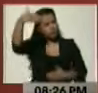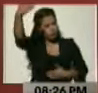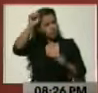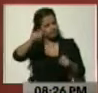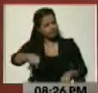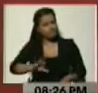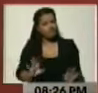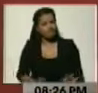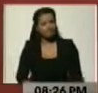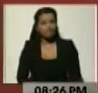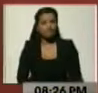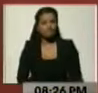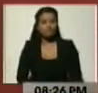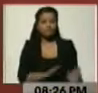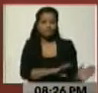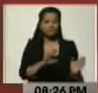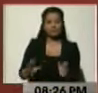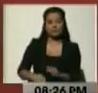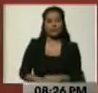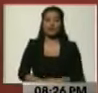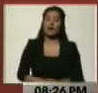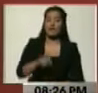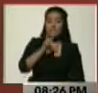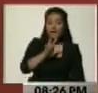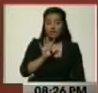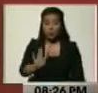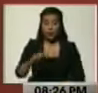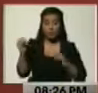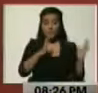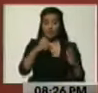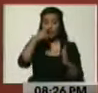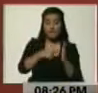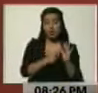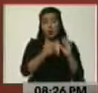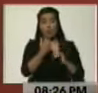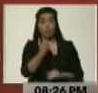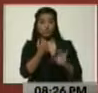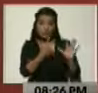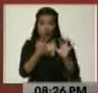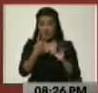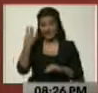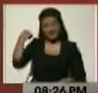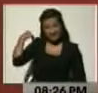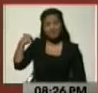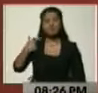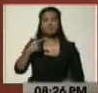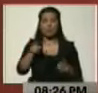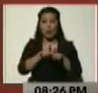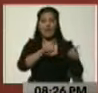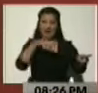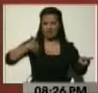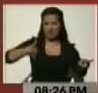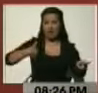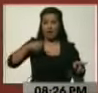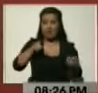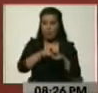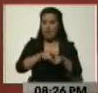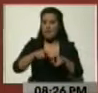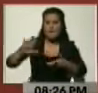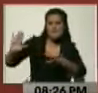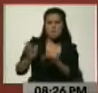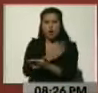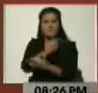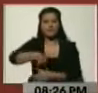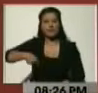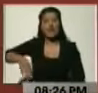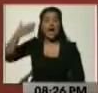24 de marzo de 1976, hace 40 años, se produjo en Argentina el último golpe de Estado militar que derrocó el gobierno constitucional de María